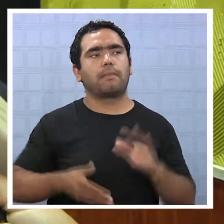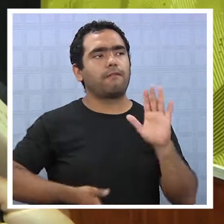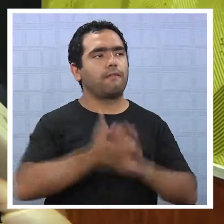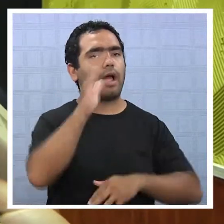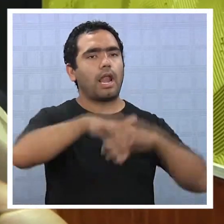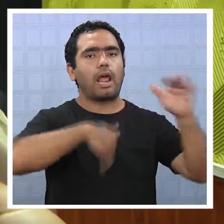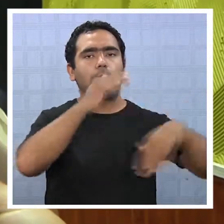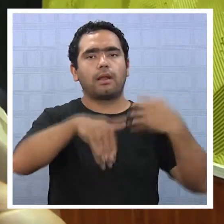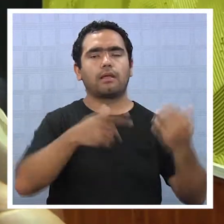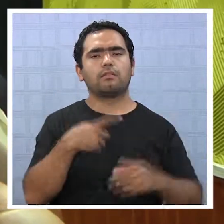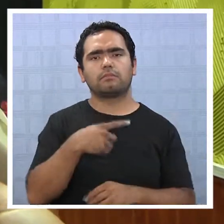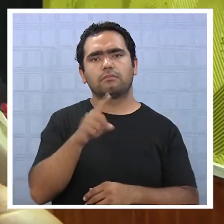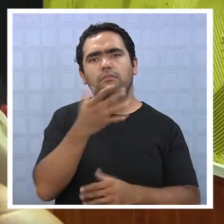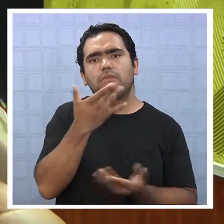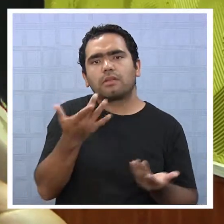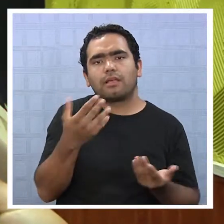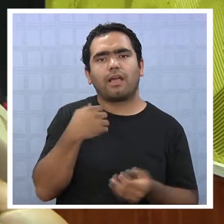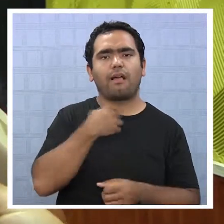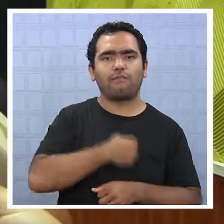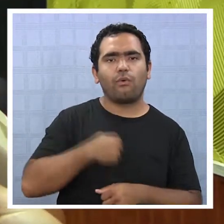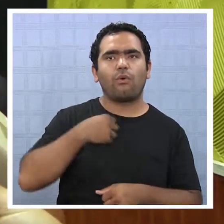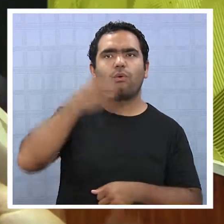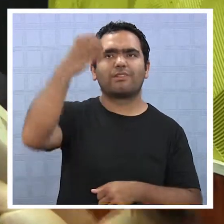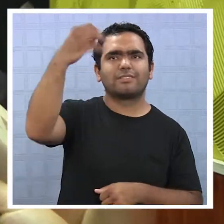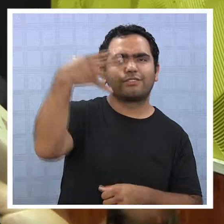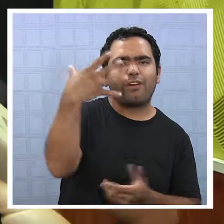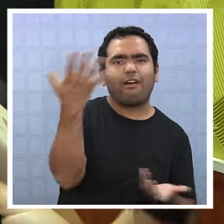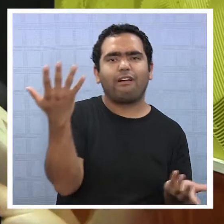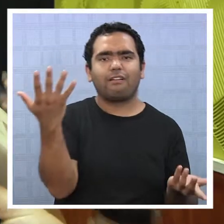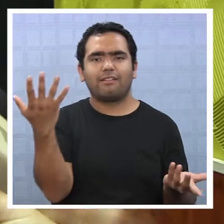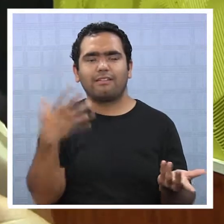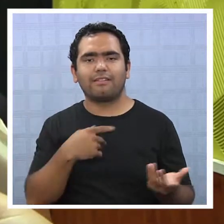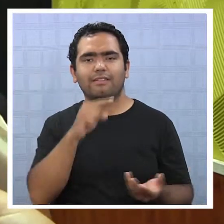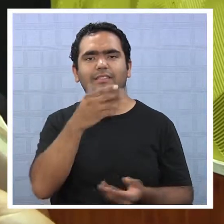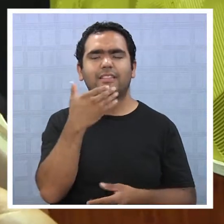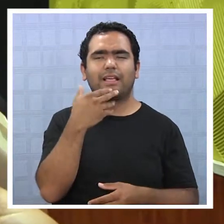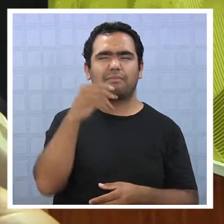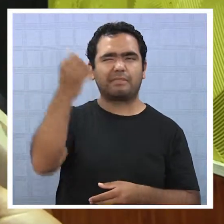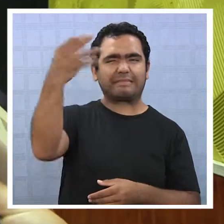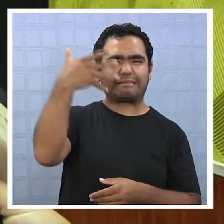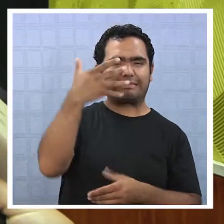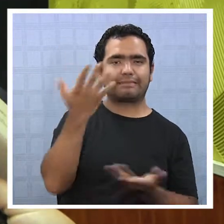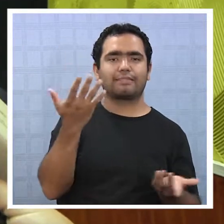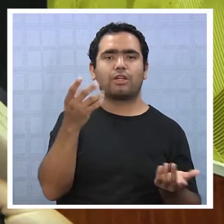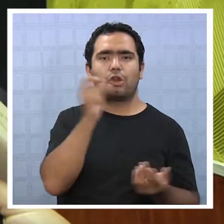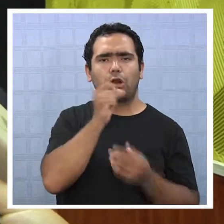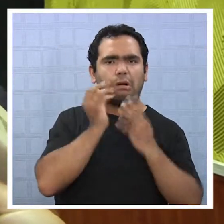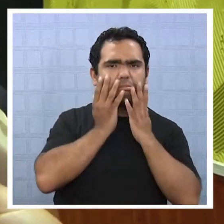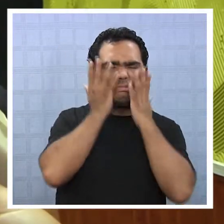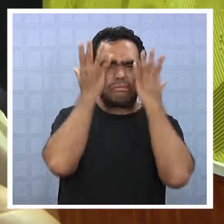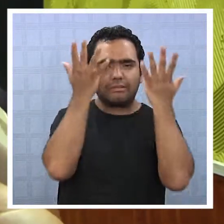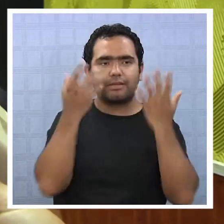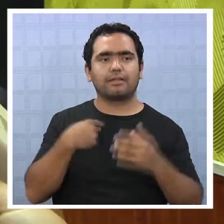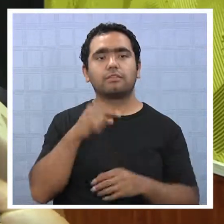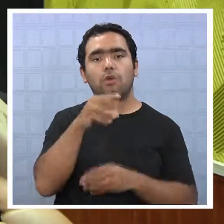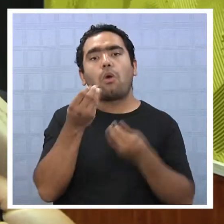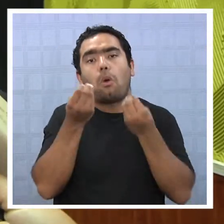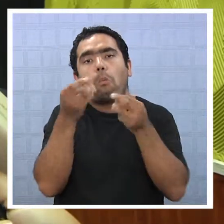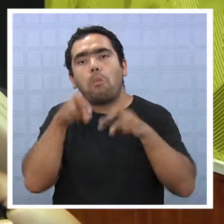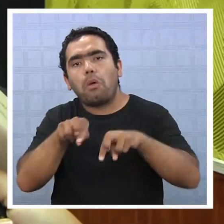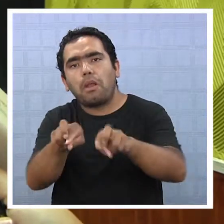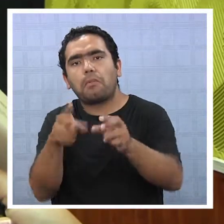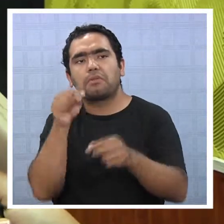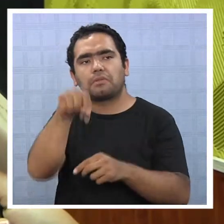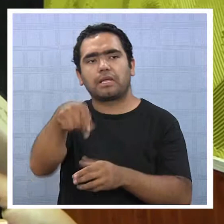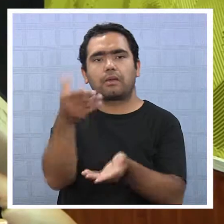días a la playa, por el tema que aburre, y dos, el tema del sol, que también es fuerte, tema de la radiación solar. Entonces, es una súper